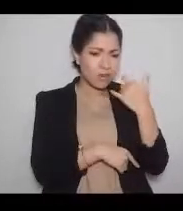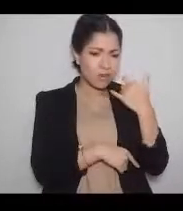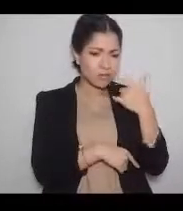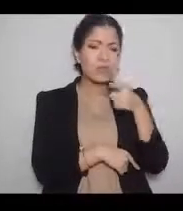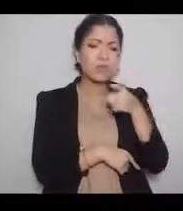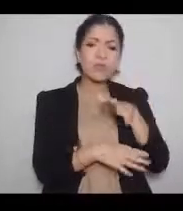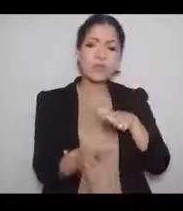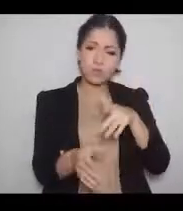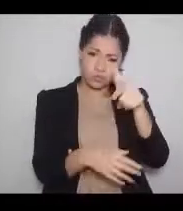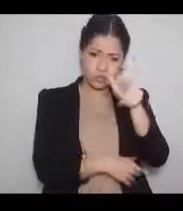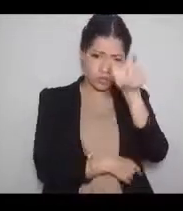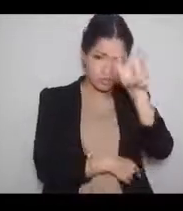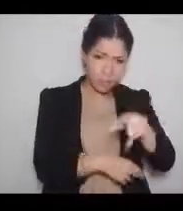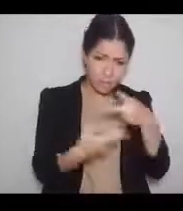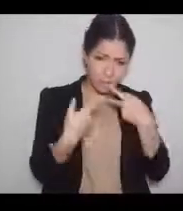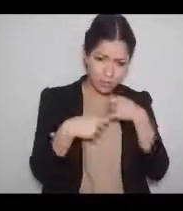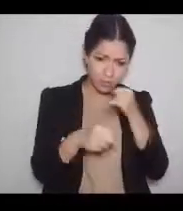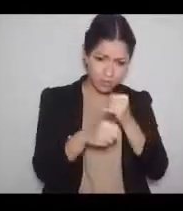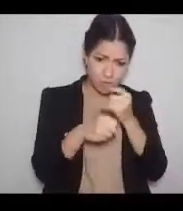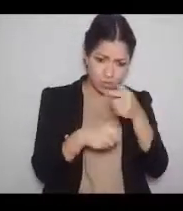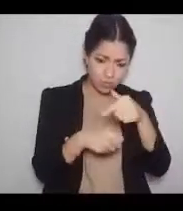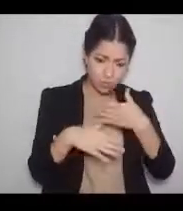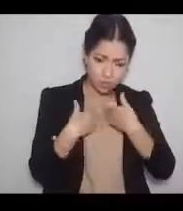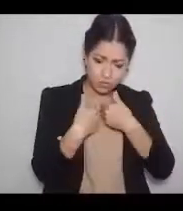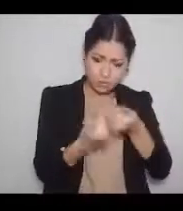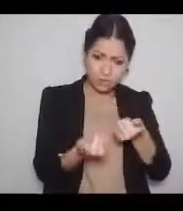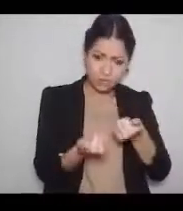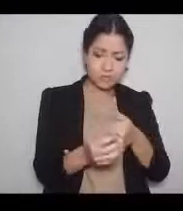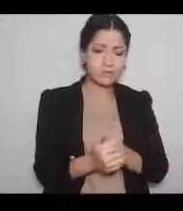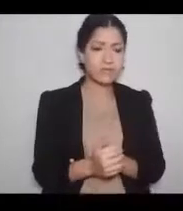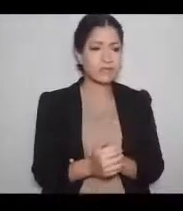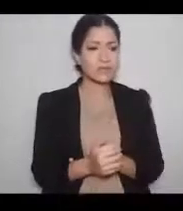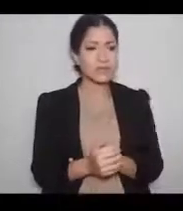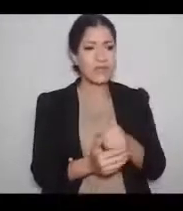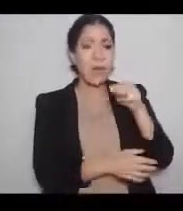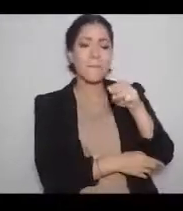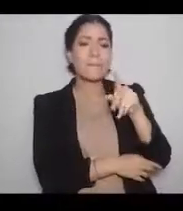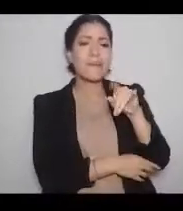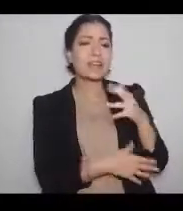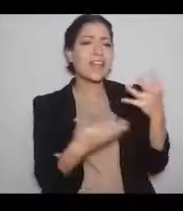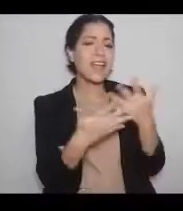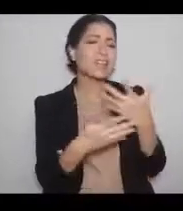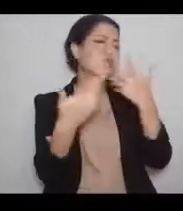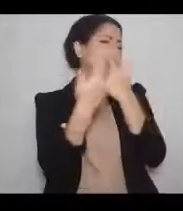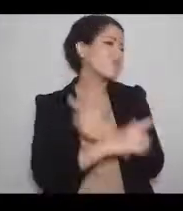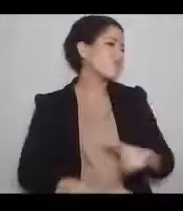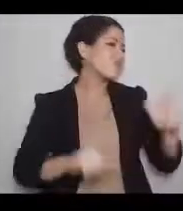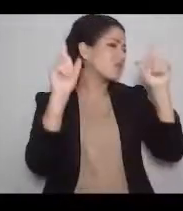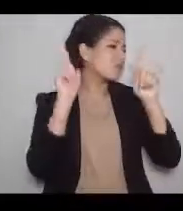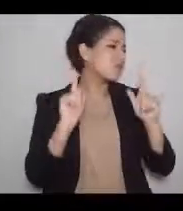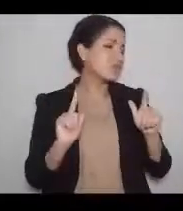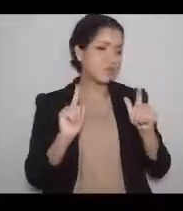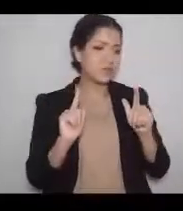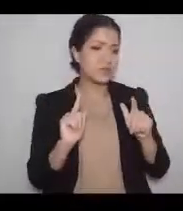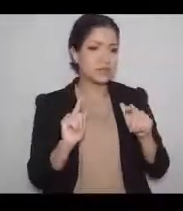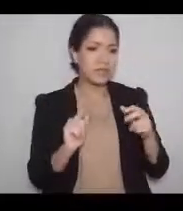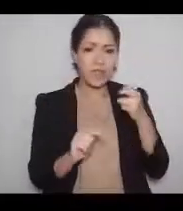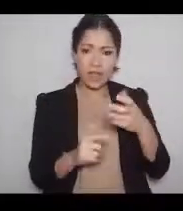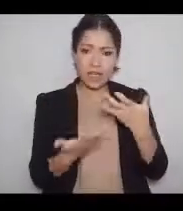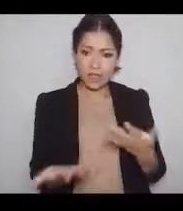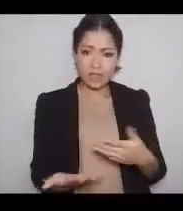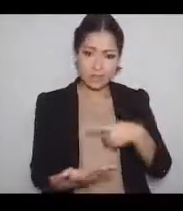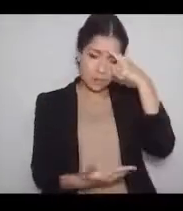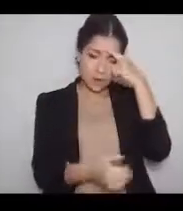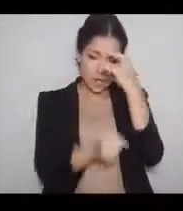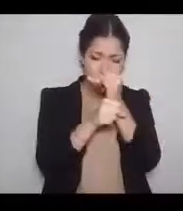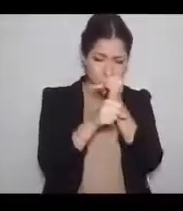Kepler. Marte hace lo que le da su chingada gana. Invento de una causa, eso es teatro de búsqueda.